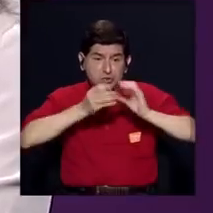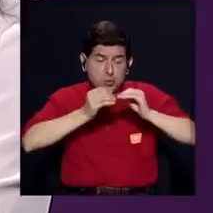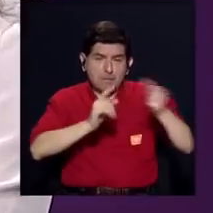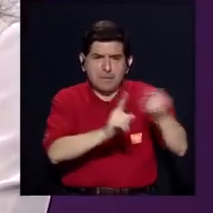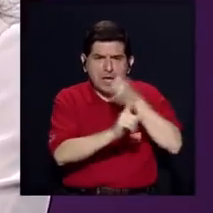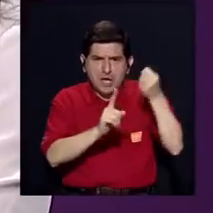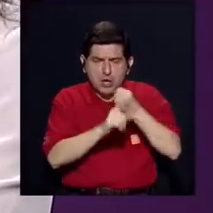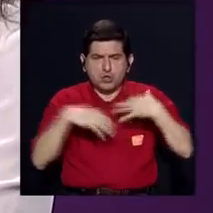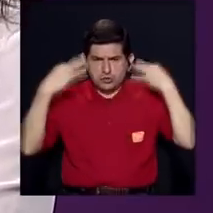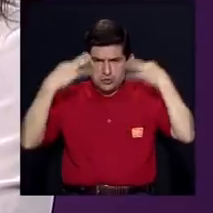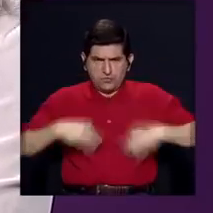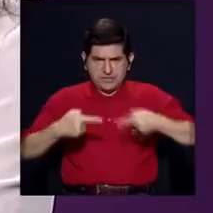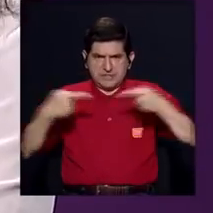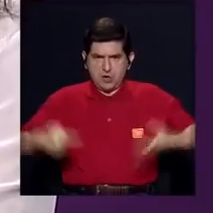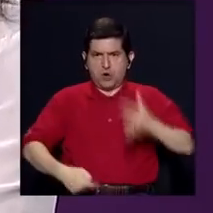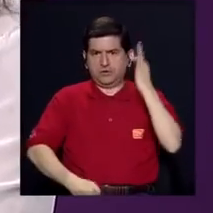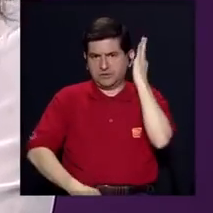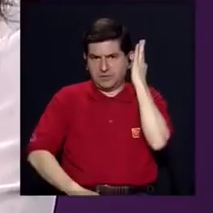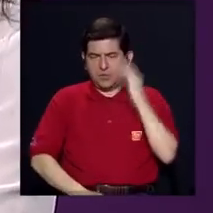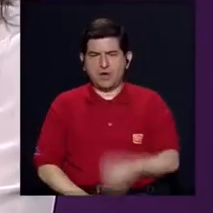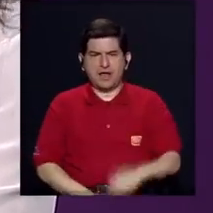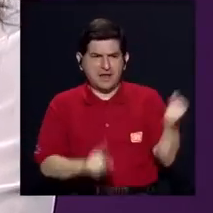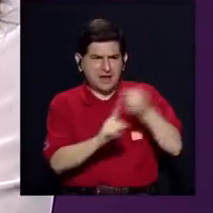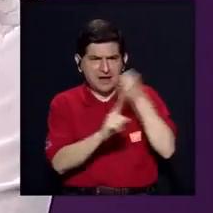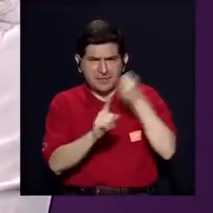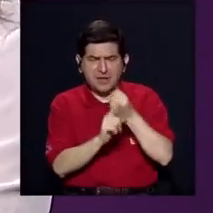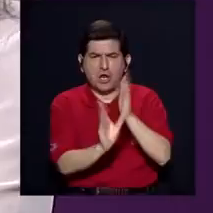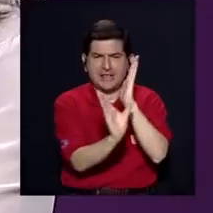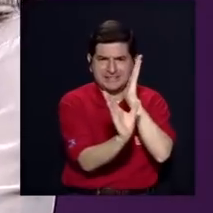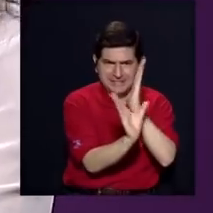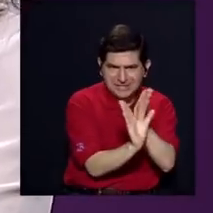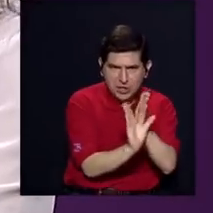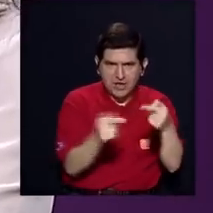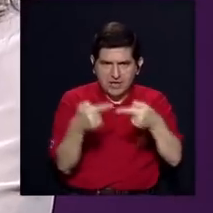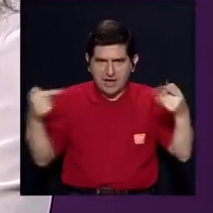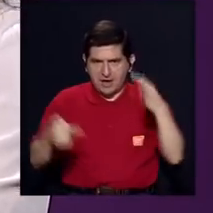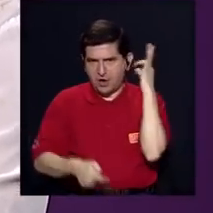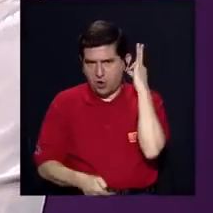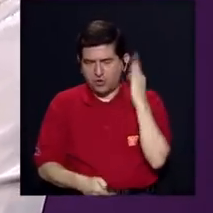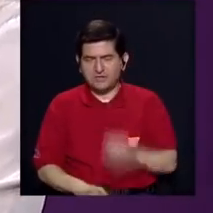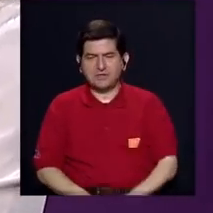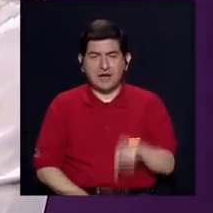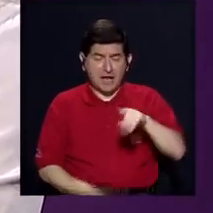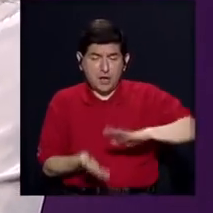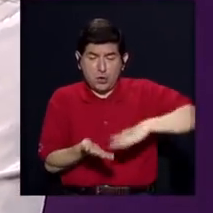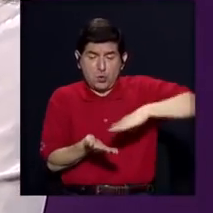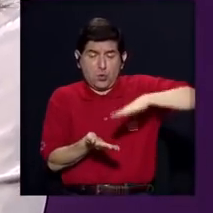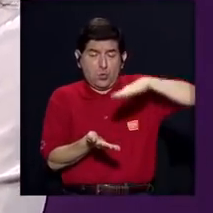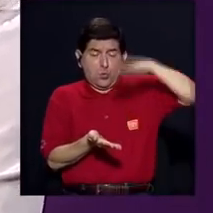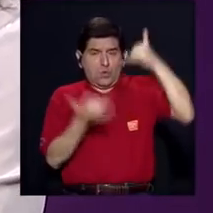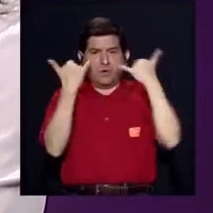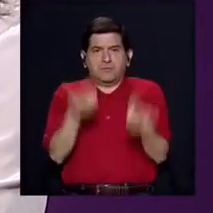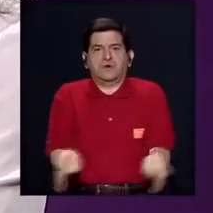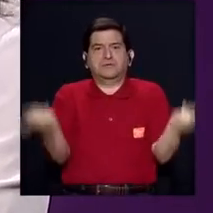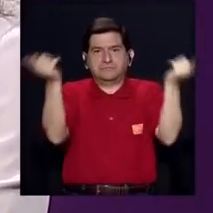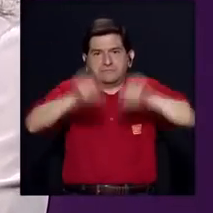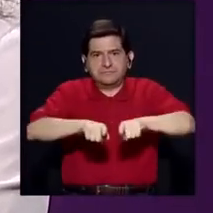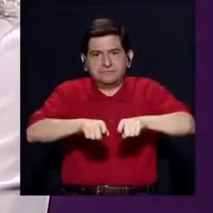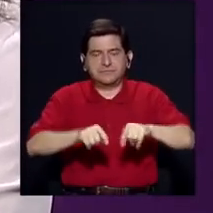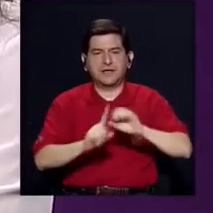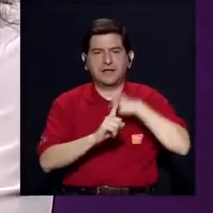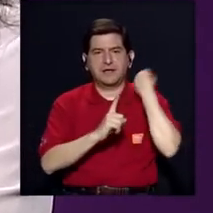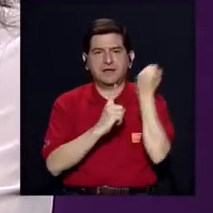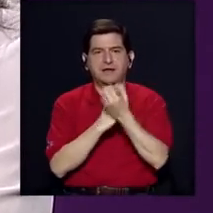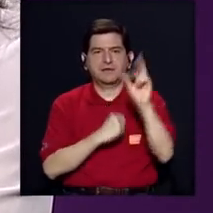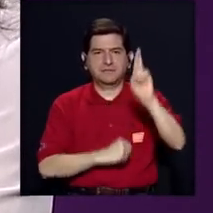física contra las mujeres de violencia psicológica contra las mujeres se disparen como se están disparando en nuestra